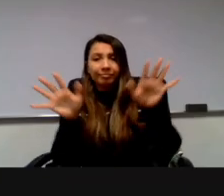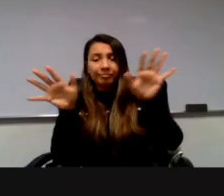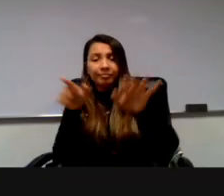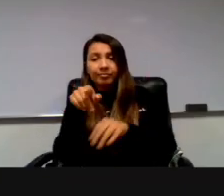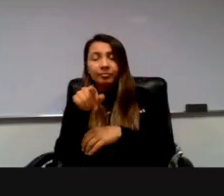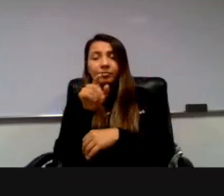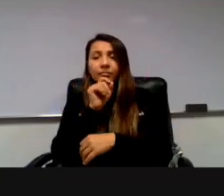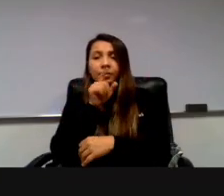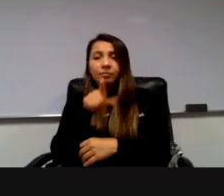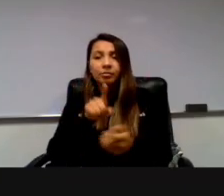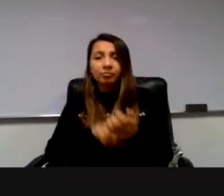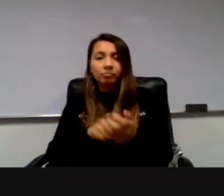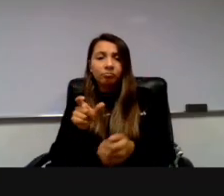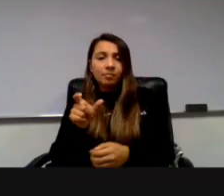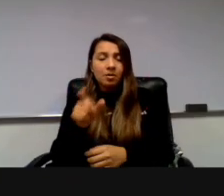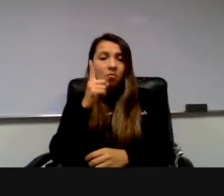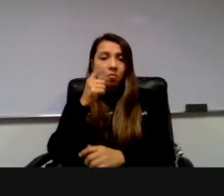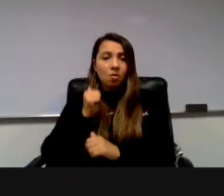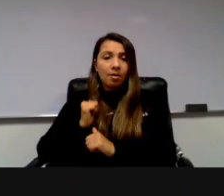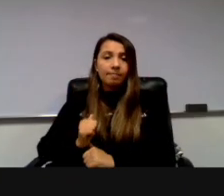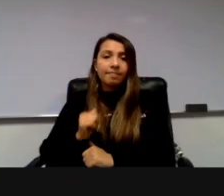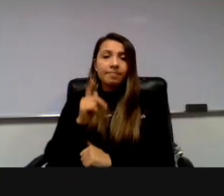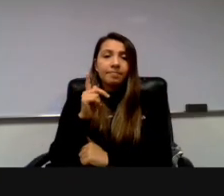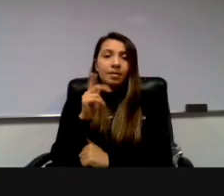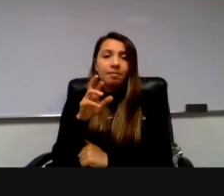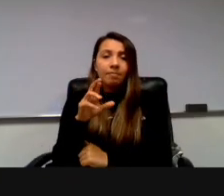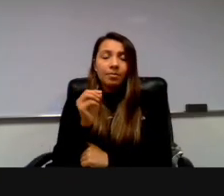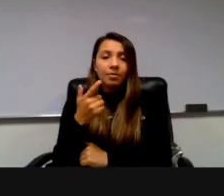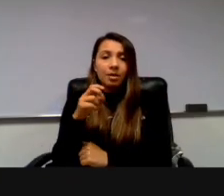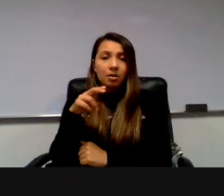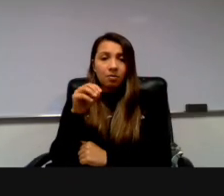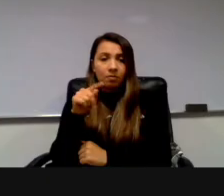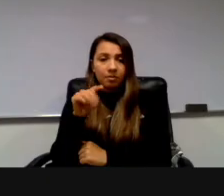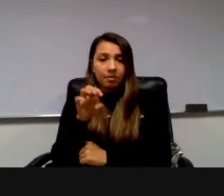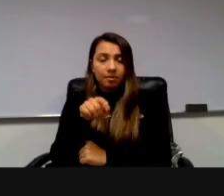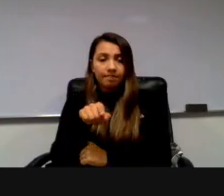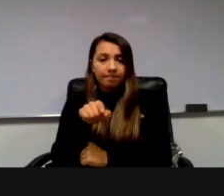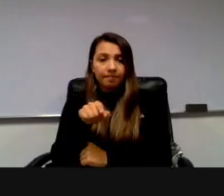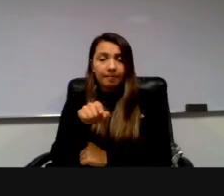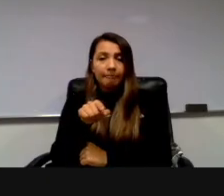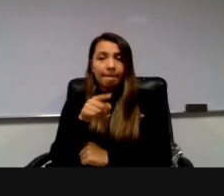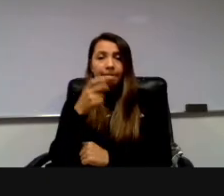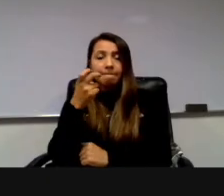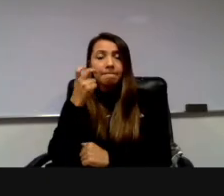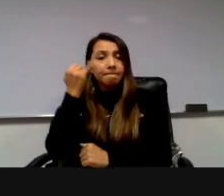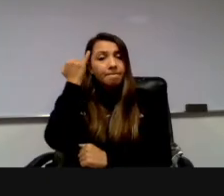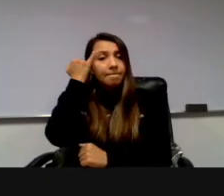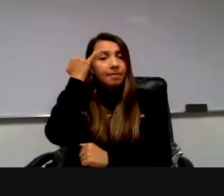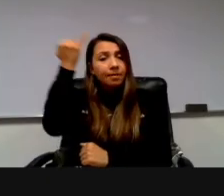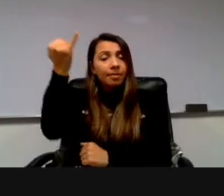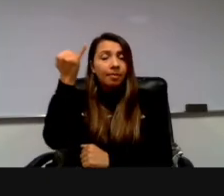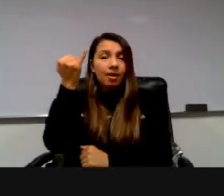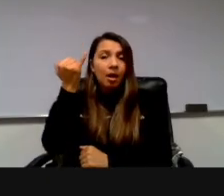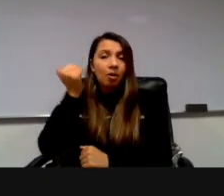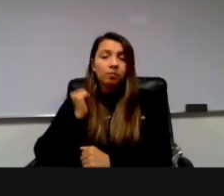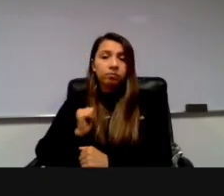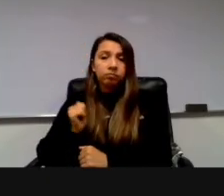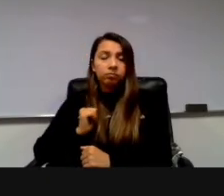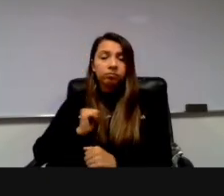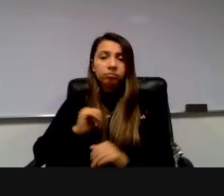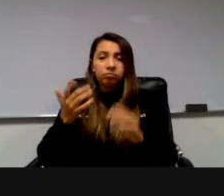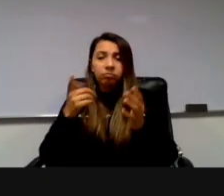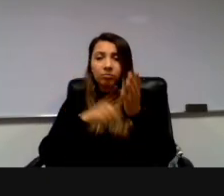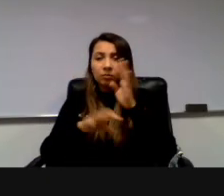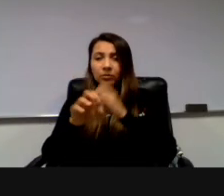pues estaba el progenote, esta entidad hipotética muy primitiva, ¿no? Entonces, este era el panorama por aquellas épocas, ¿no? Finales